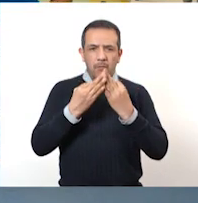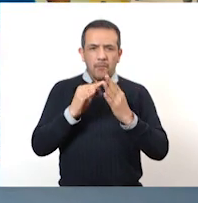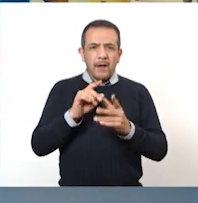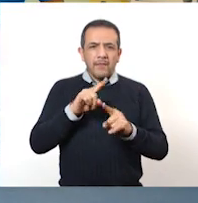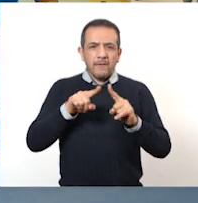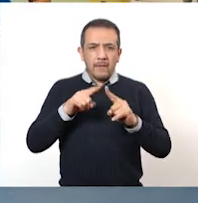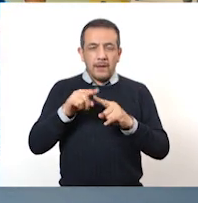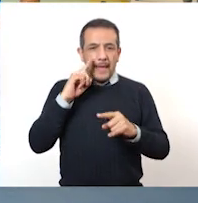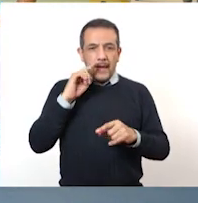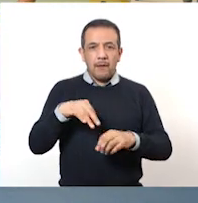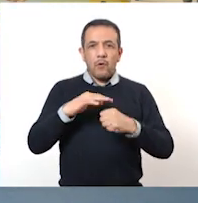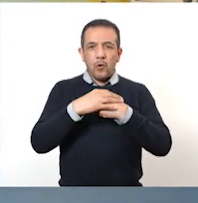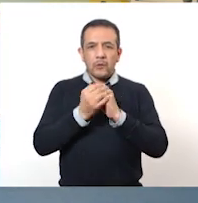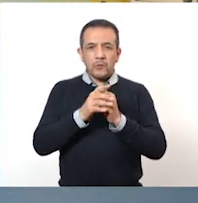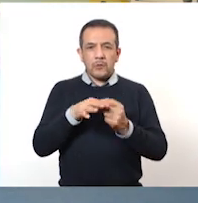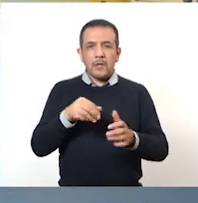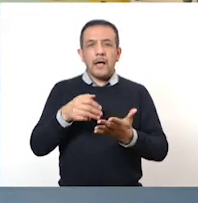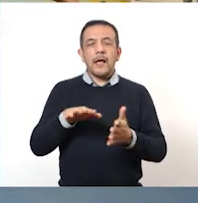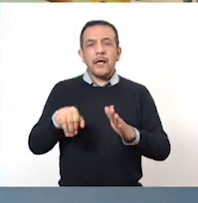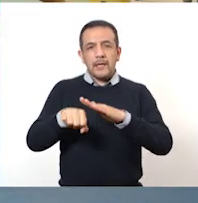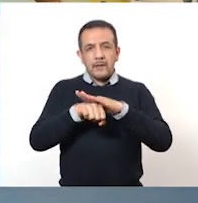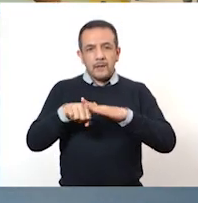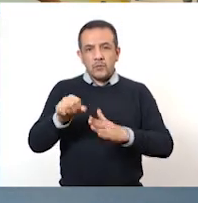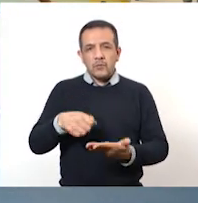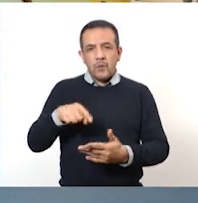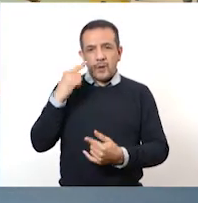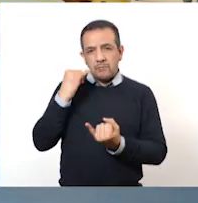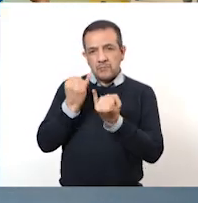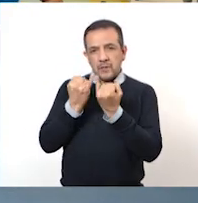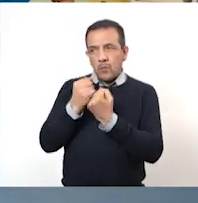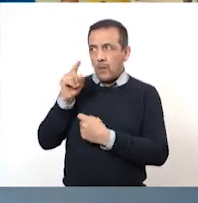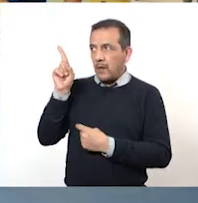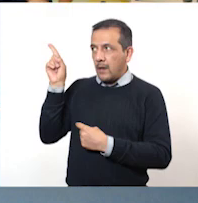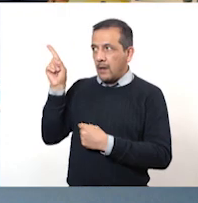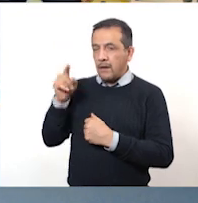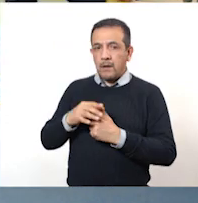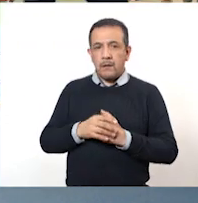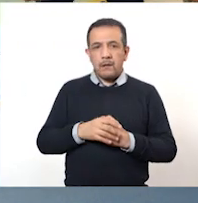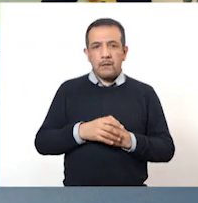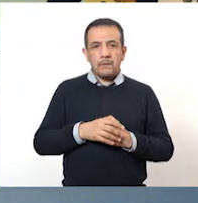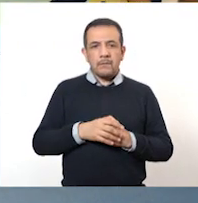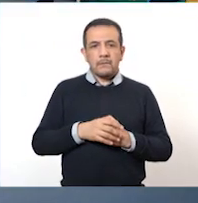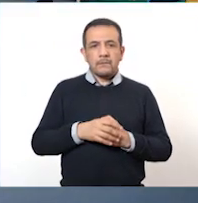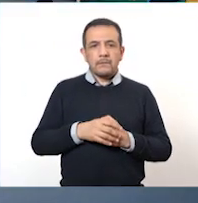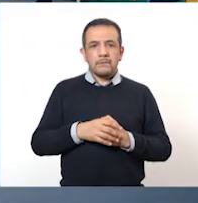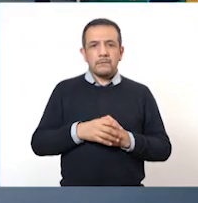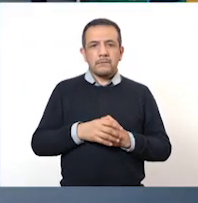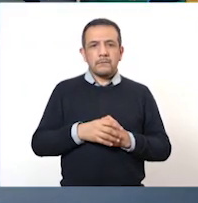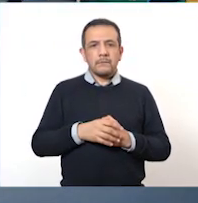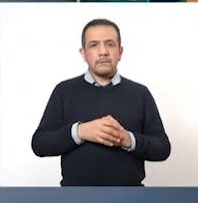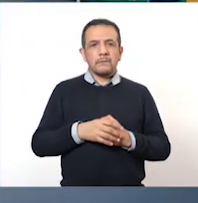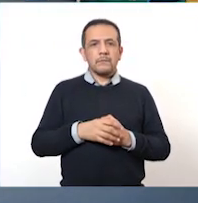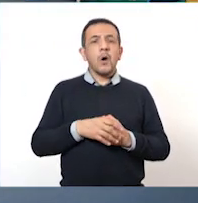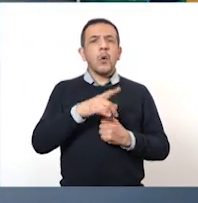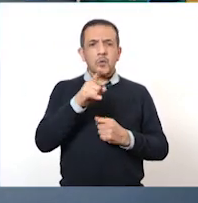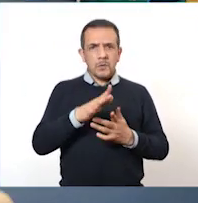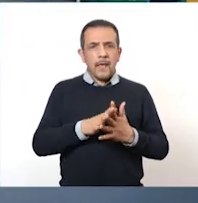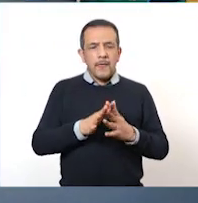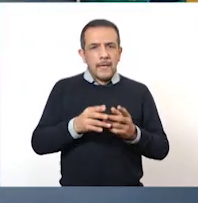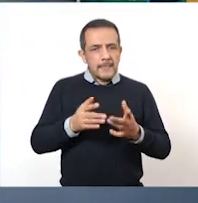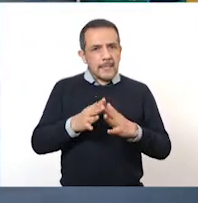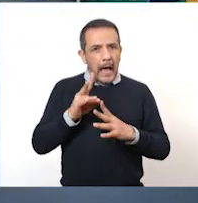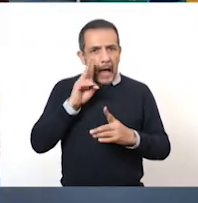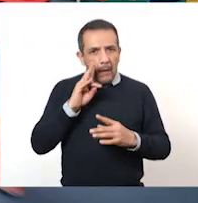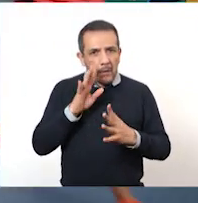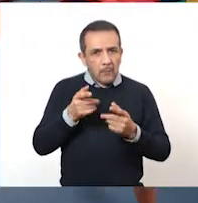nuestra rodilla en el piso. Aquí. Bien. Y vamos a lanzarla por debajo. Ay. Y atraparla. Vamos a ver si nos sale. No pasa nada. Ajusten. No